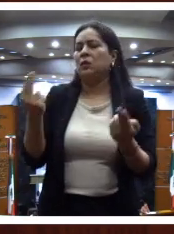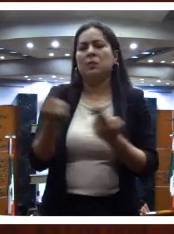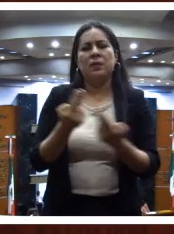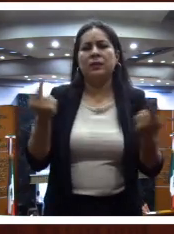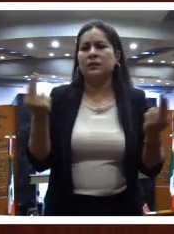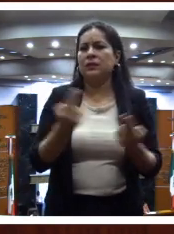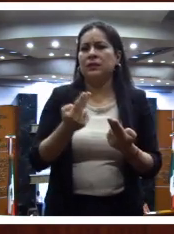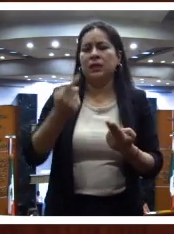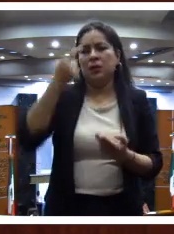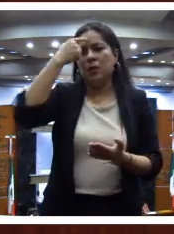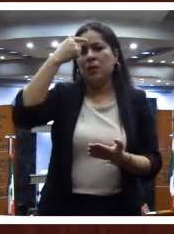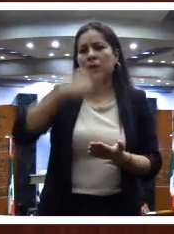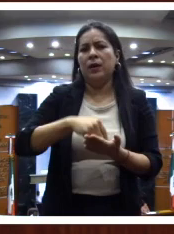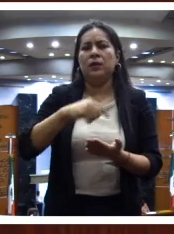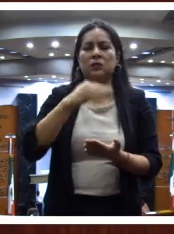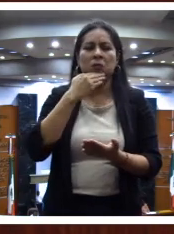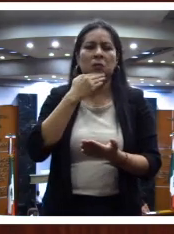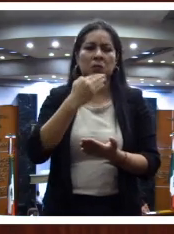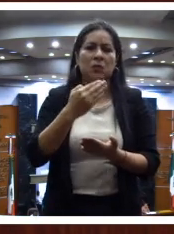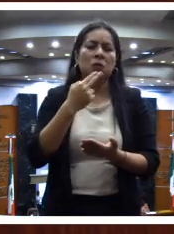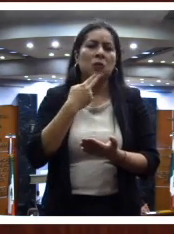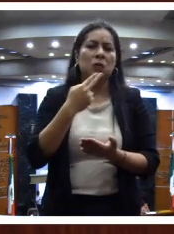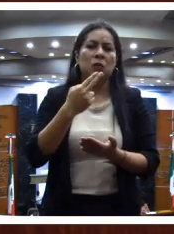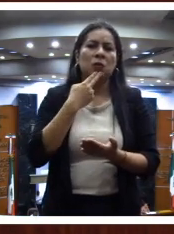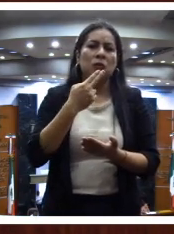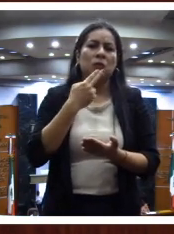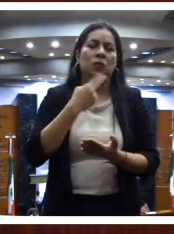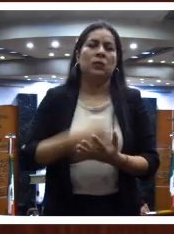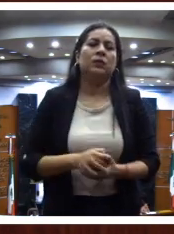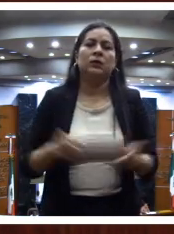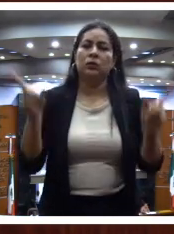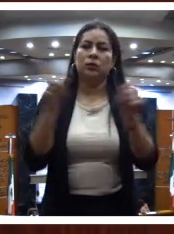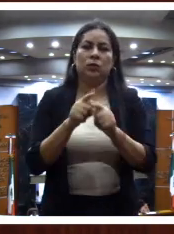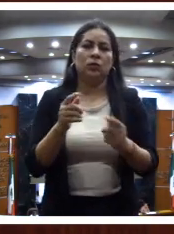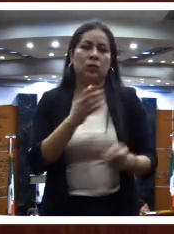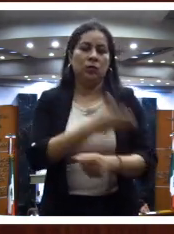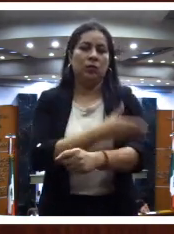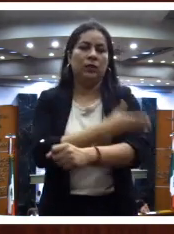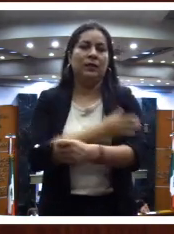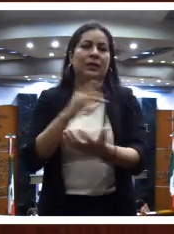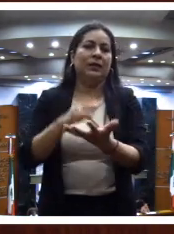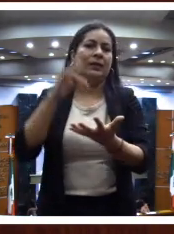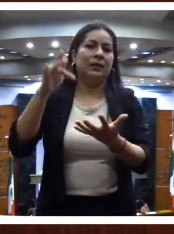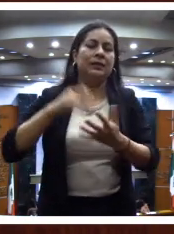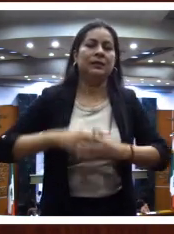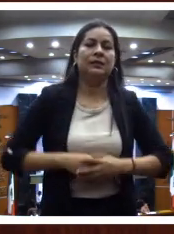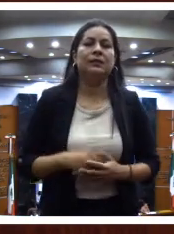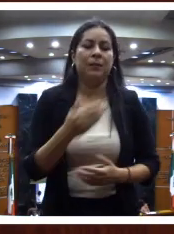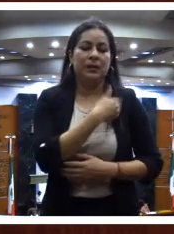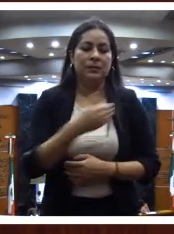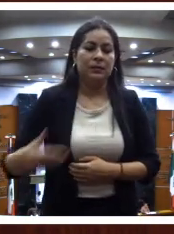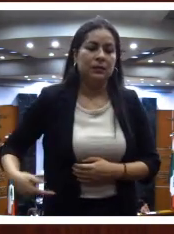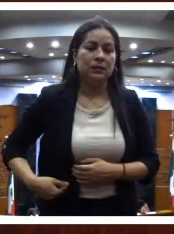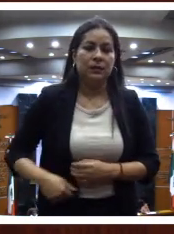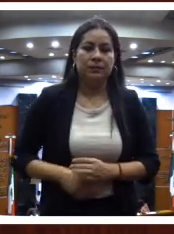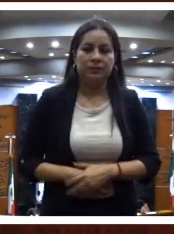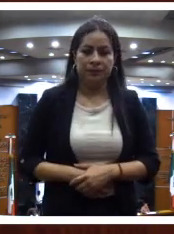necesario para su buen funcionamiento es cuánto compañera Gracias presidente